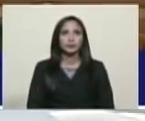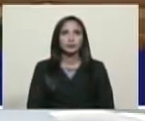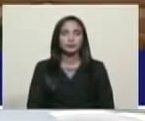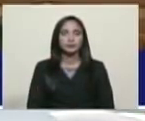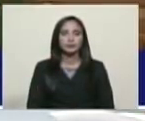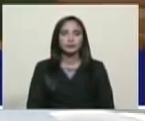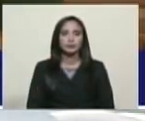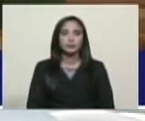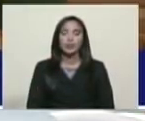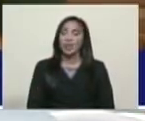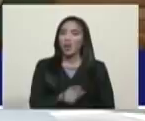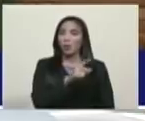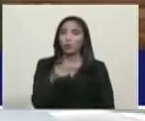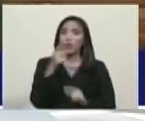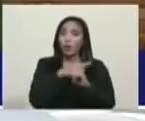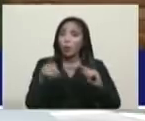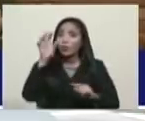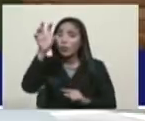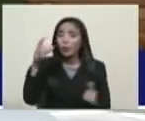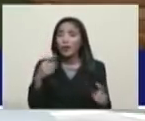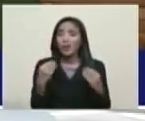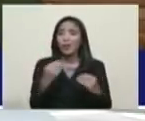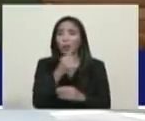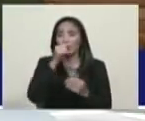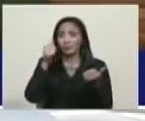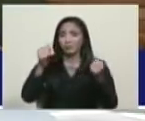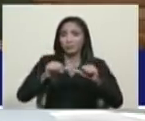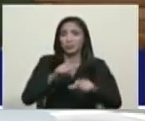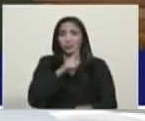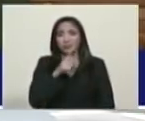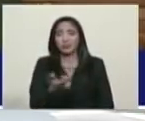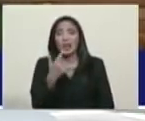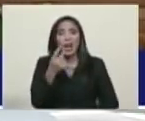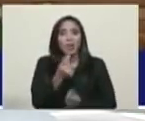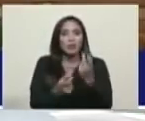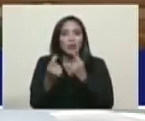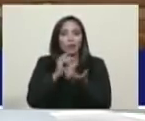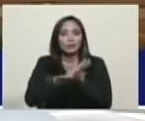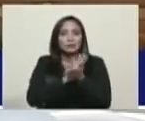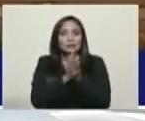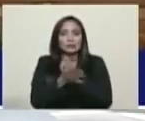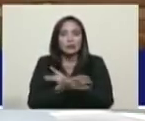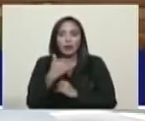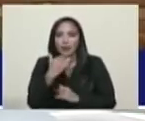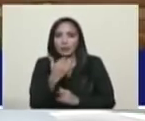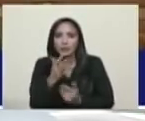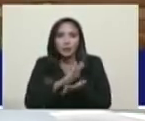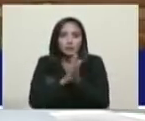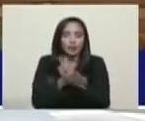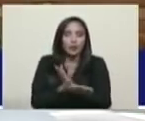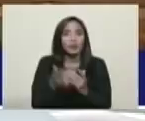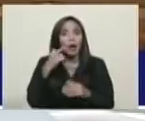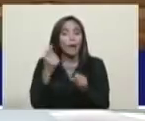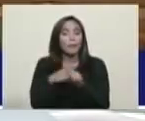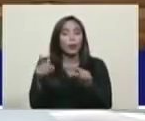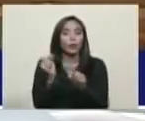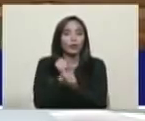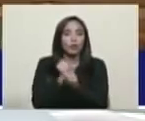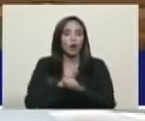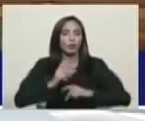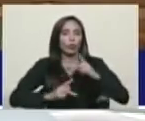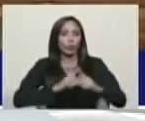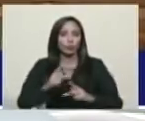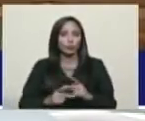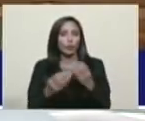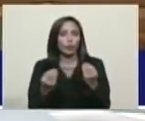Ustedes no son nadie allá afuera. Así lleven un poco, los realitos se acaban, compadre. Lo que no se acaba es el trabajo, la producción. Eso